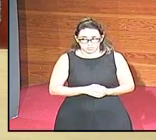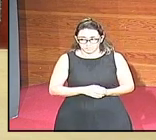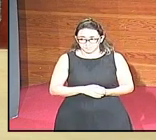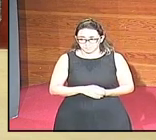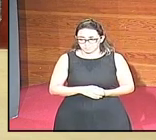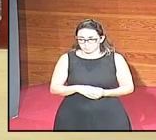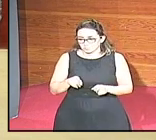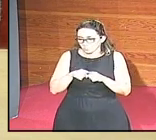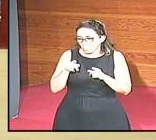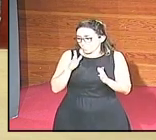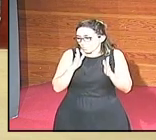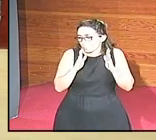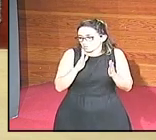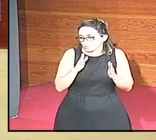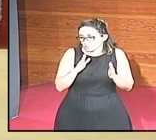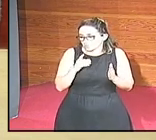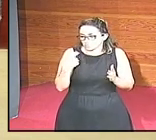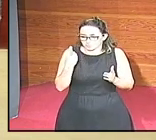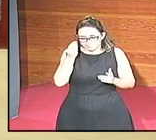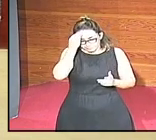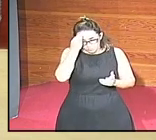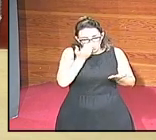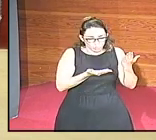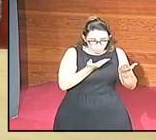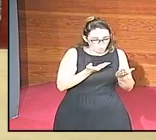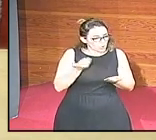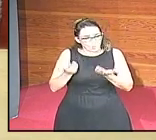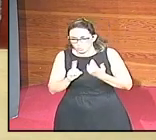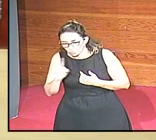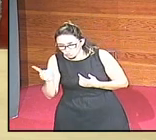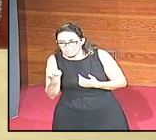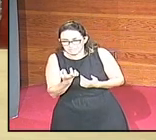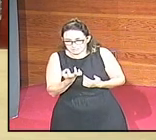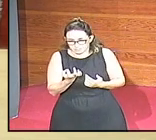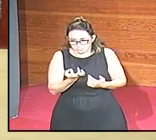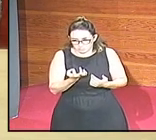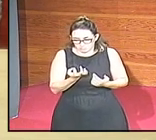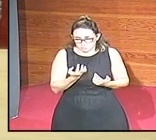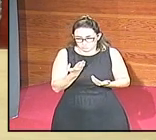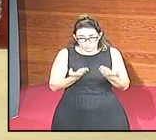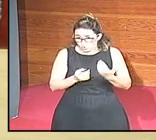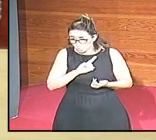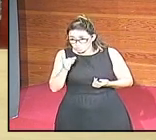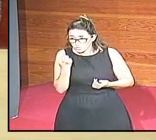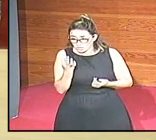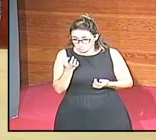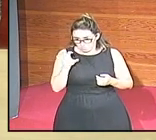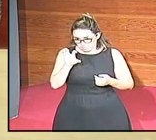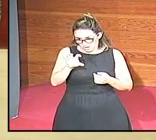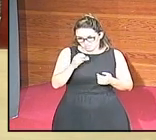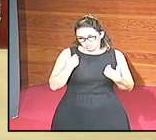ver qué es lo justo, qué es lo injusto. Y lo que no es justo, seguramente, es que hay un país que lleva 8 años